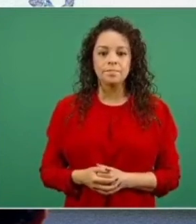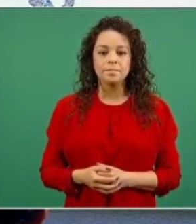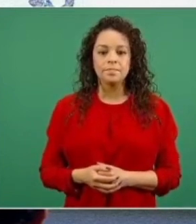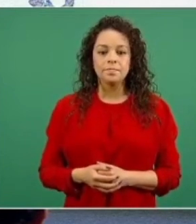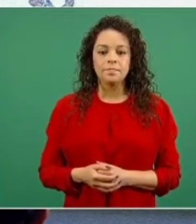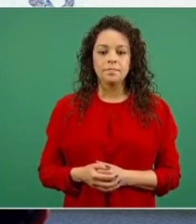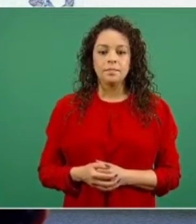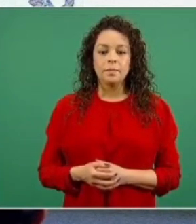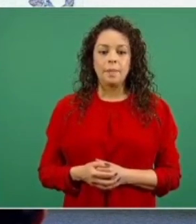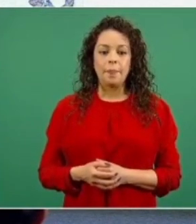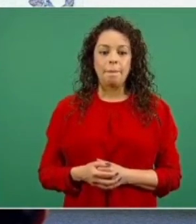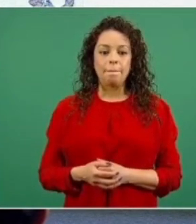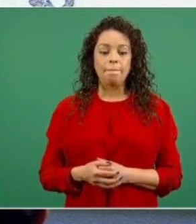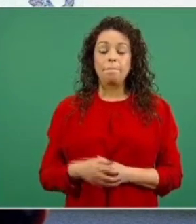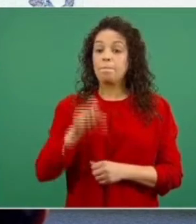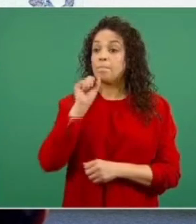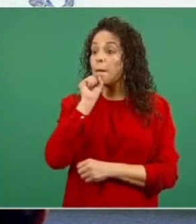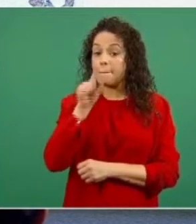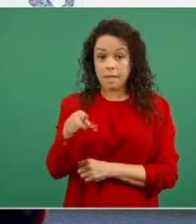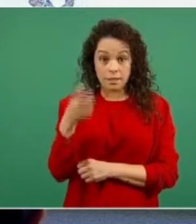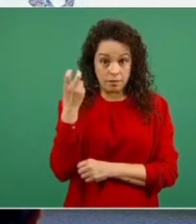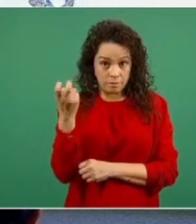Y eso es el mismo